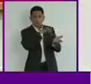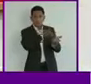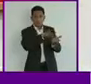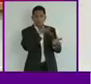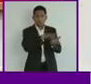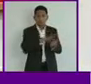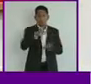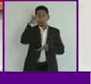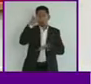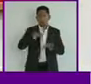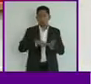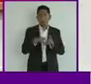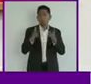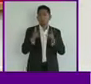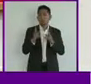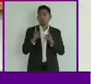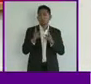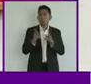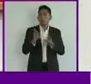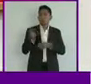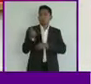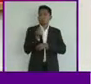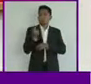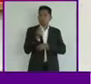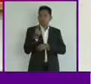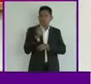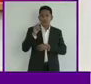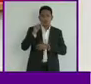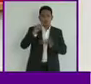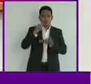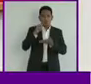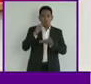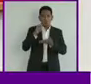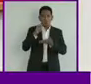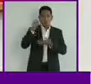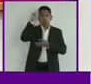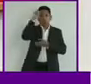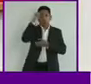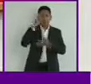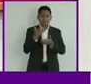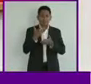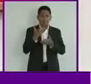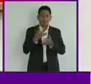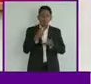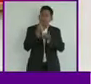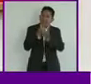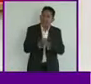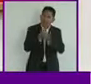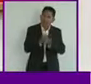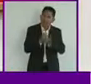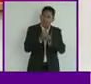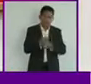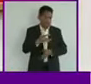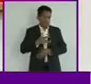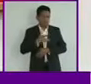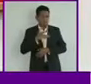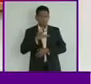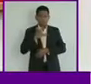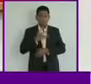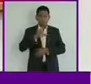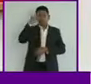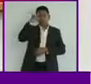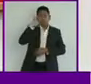el uso de la terapia emocional desde pequeños, utilizar los conocimientos que existen sobre el desarrollo integral para saber cómo regular el uso de